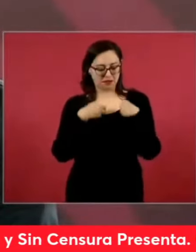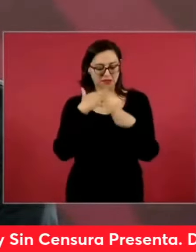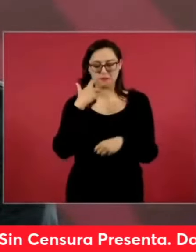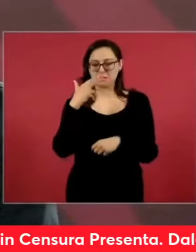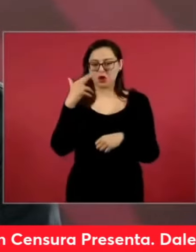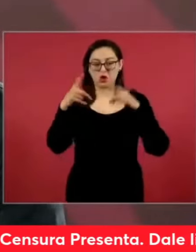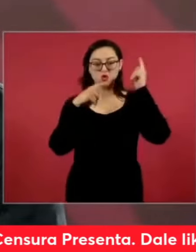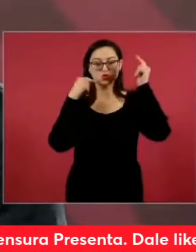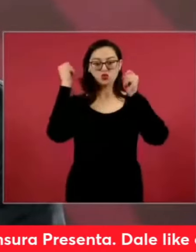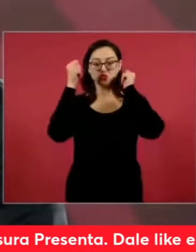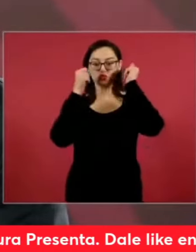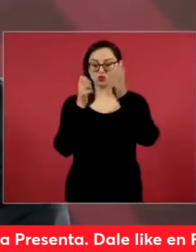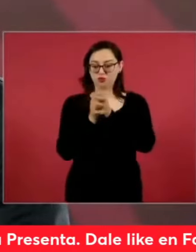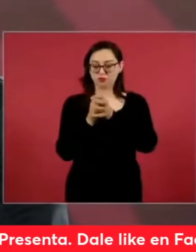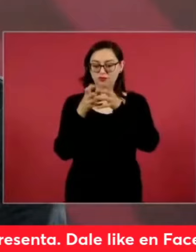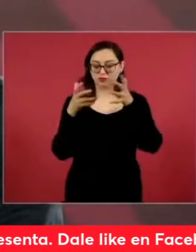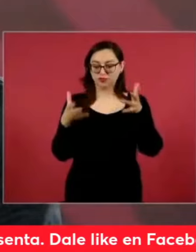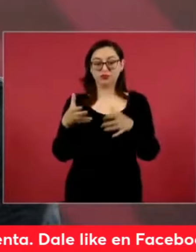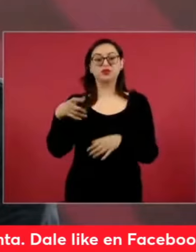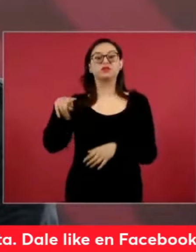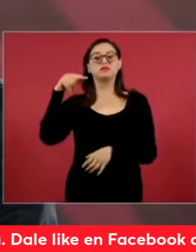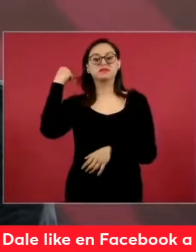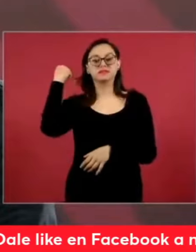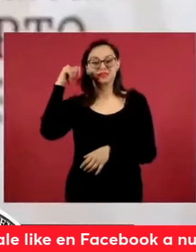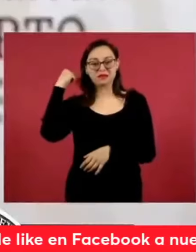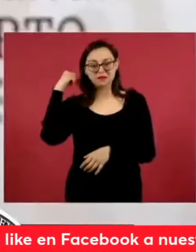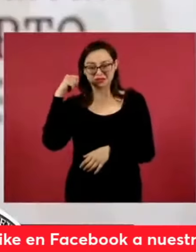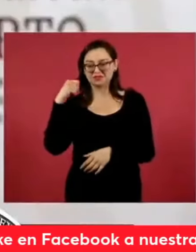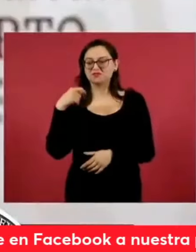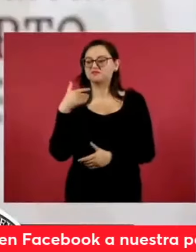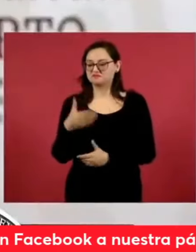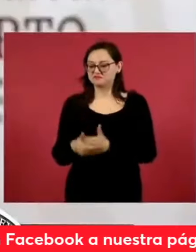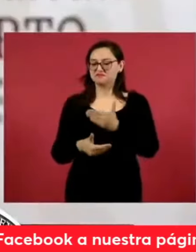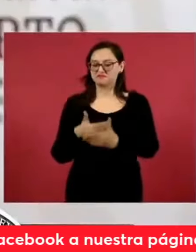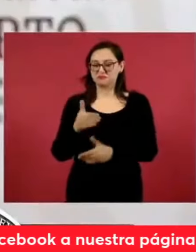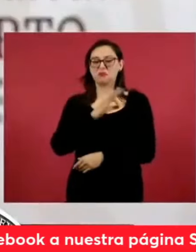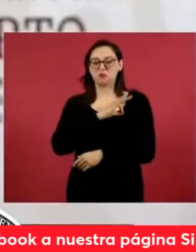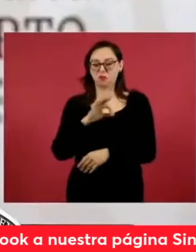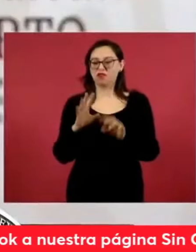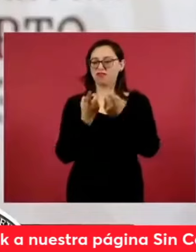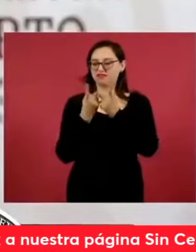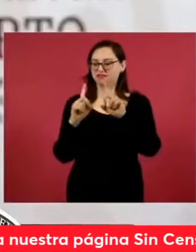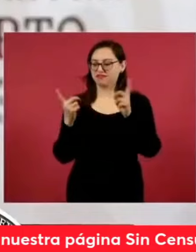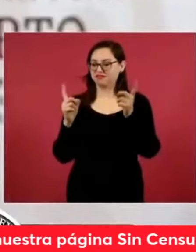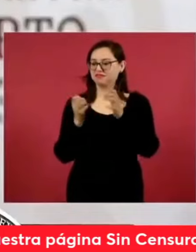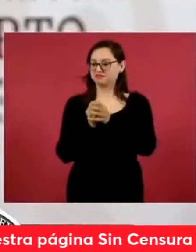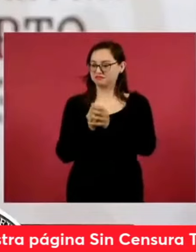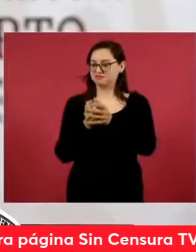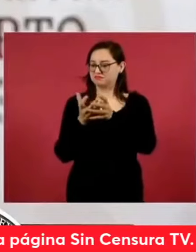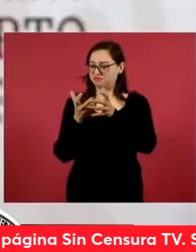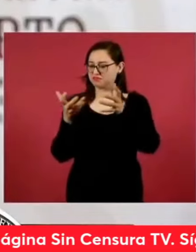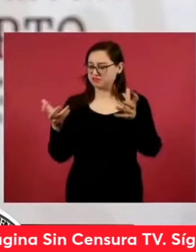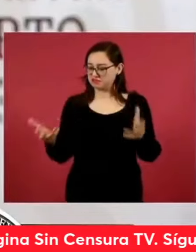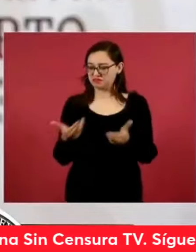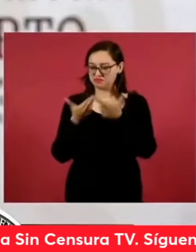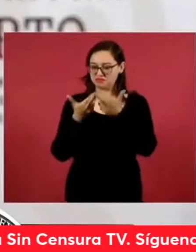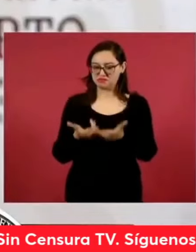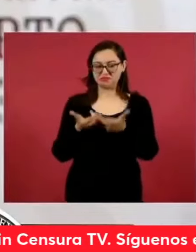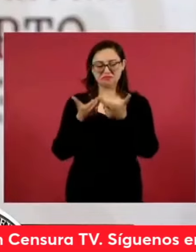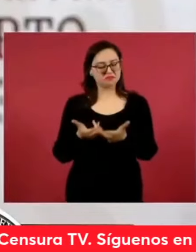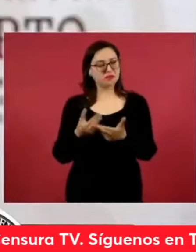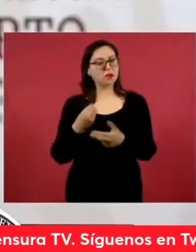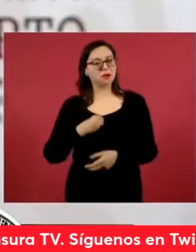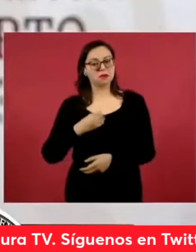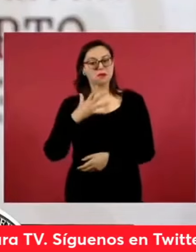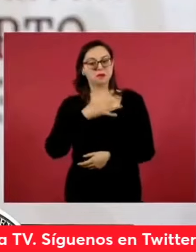turismo. Tabasco se ha reconciliado con el progreso, el crecimiento y el bienestar, trabajando muy de la